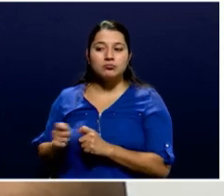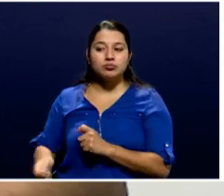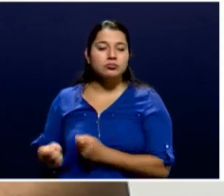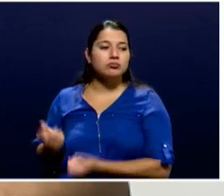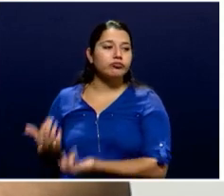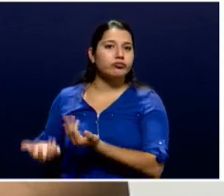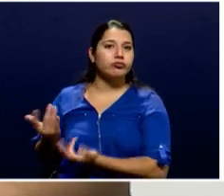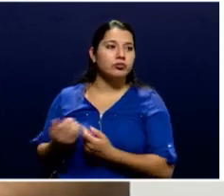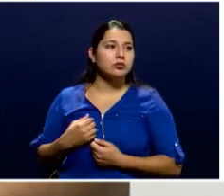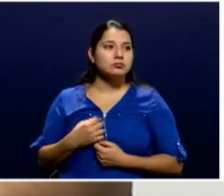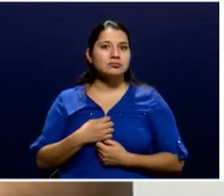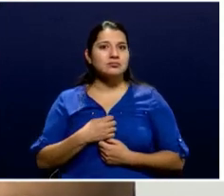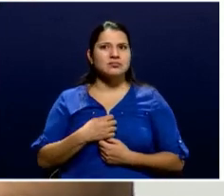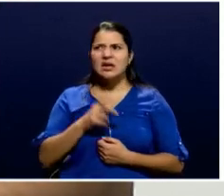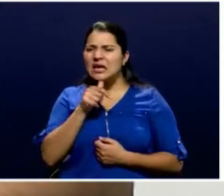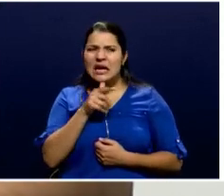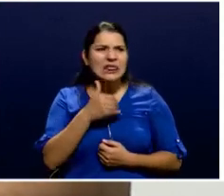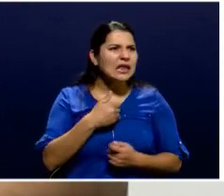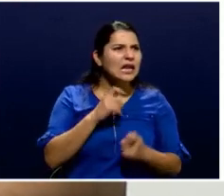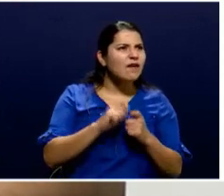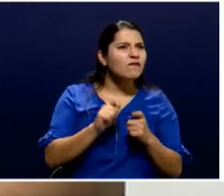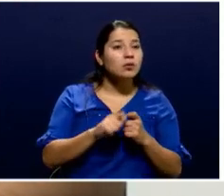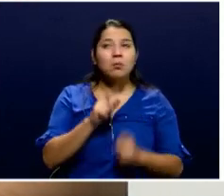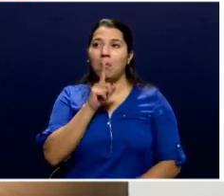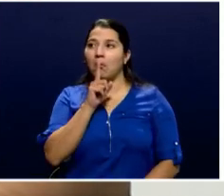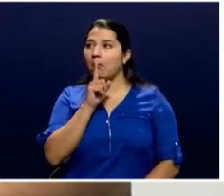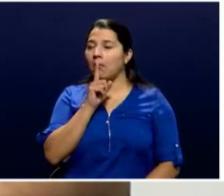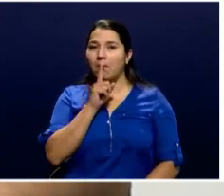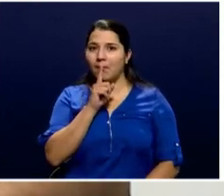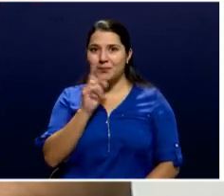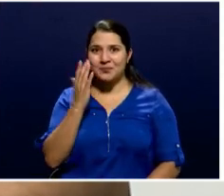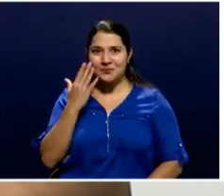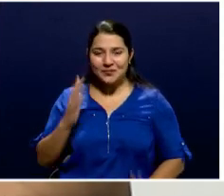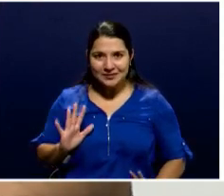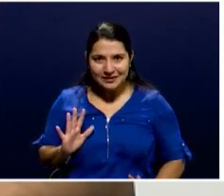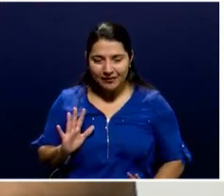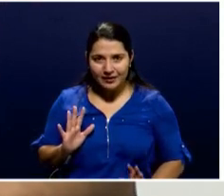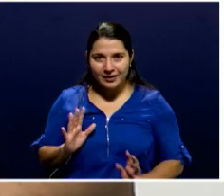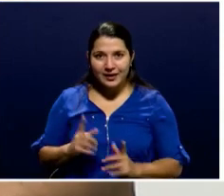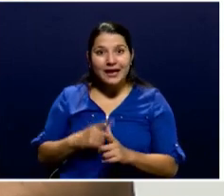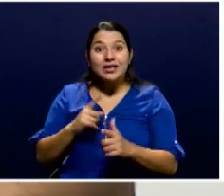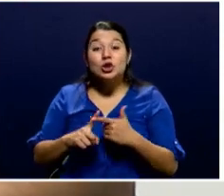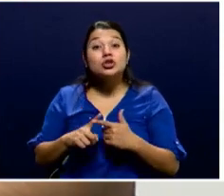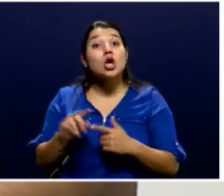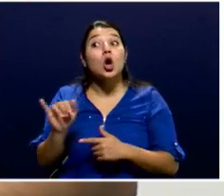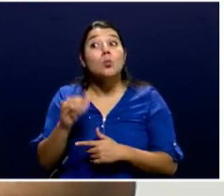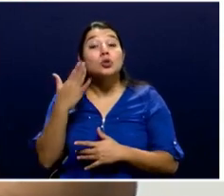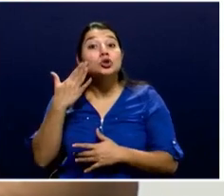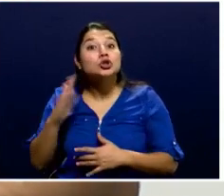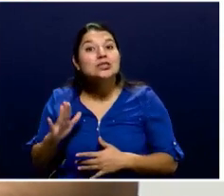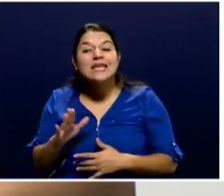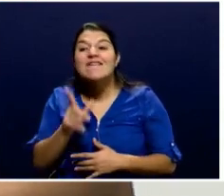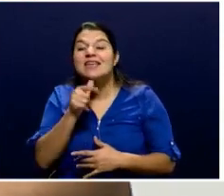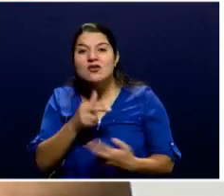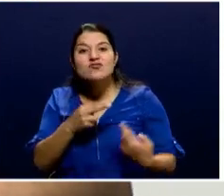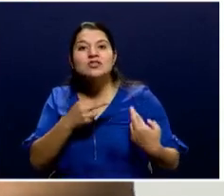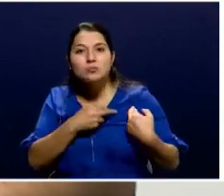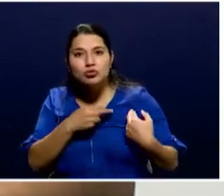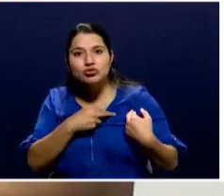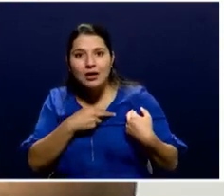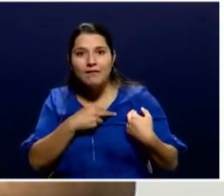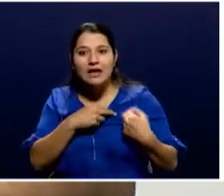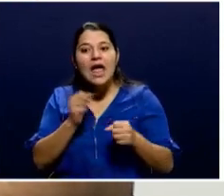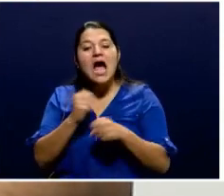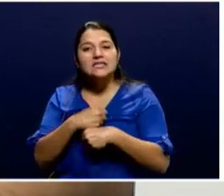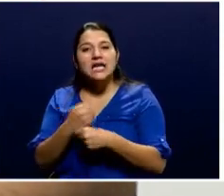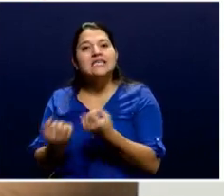En una segunda etapa, las cuarentenas van a estar dirigidas más que todo a toda persona que empiece a presentar